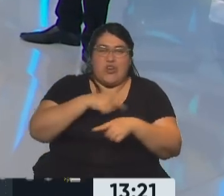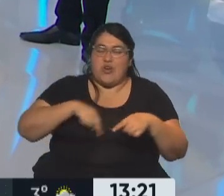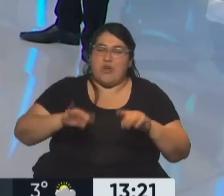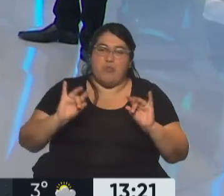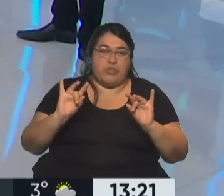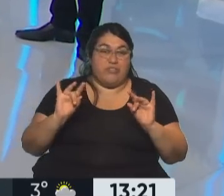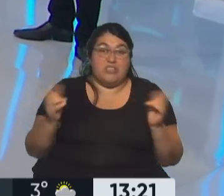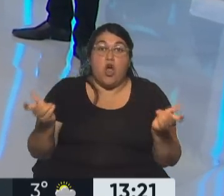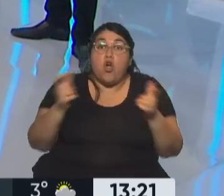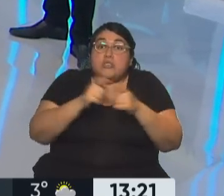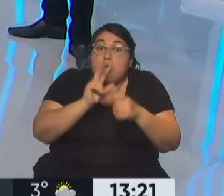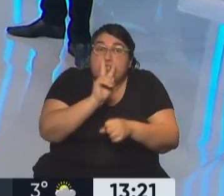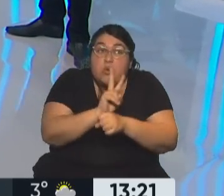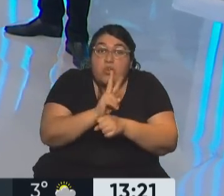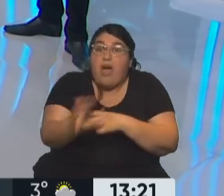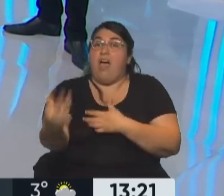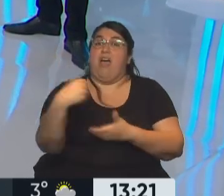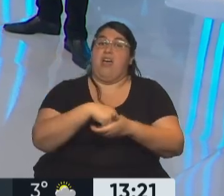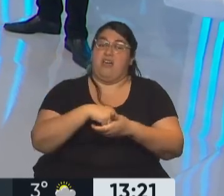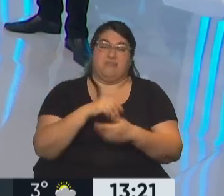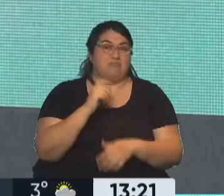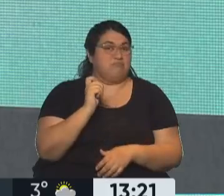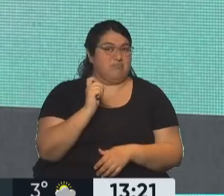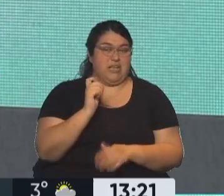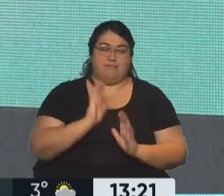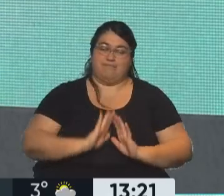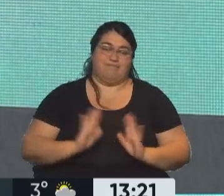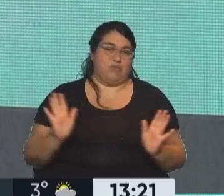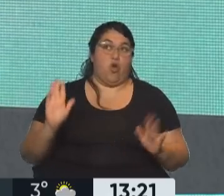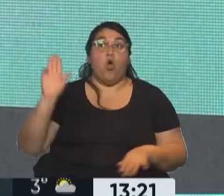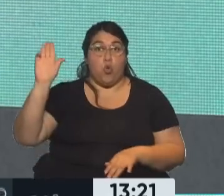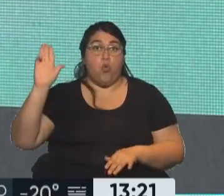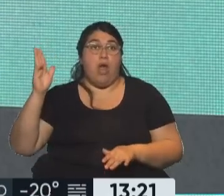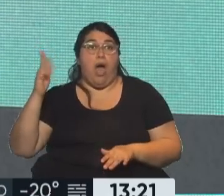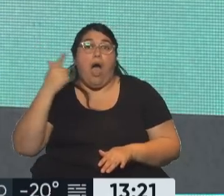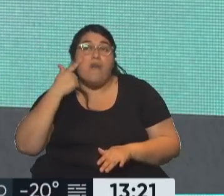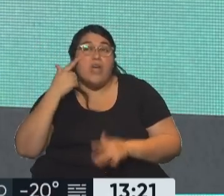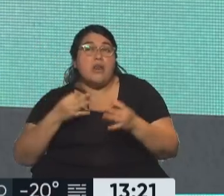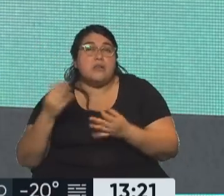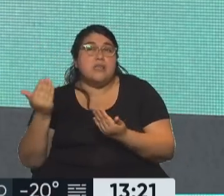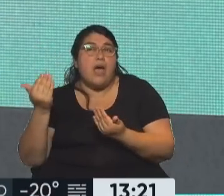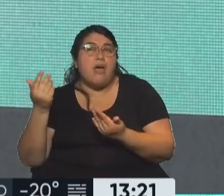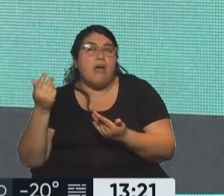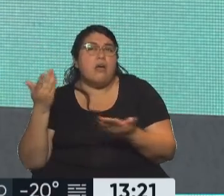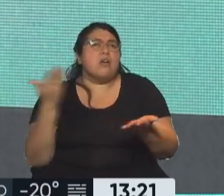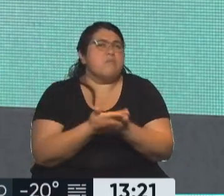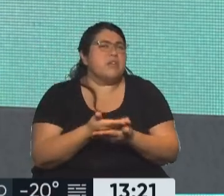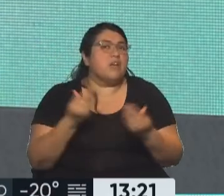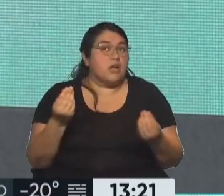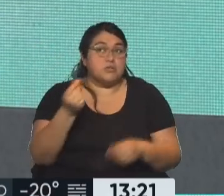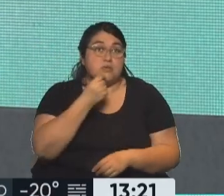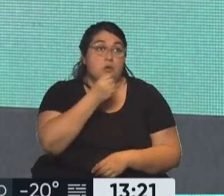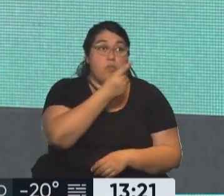Consejo de Seguridad, lo cual nos lleva a una tercera pregunta, que es ¿por qué Lula lo hace, ¿no? Y también es entender quizás que a Lula, aun si le dicen que